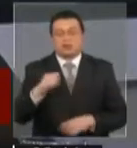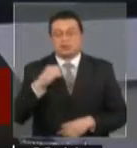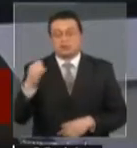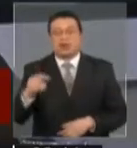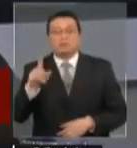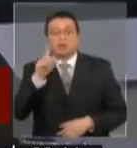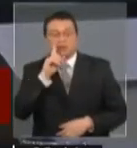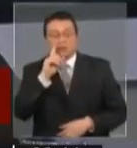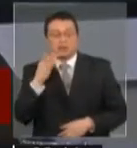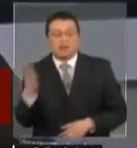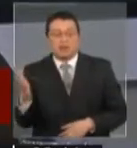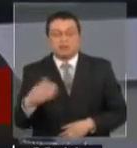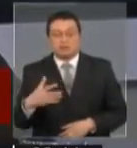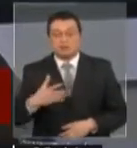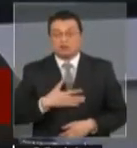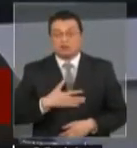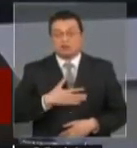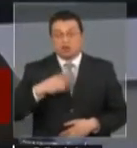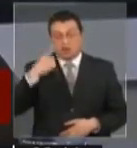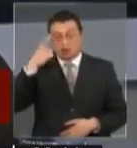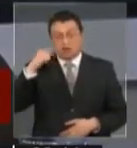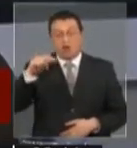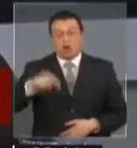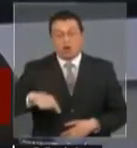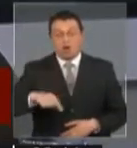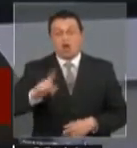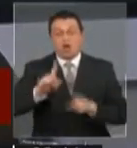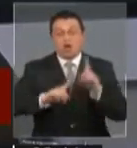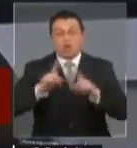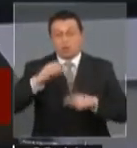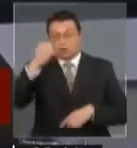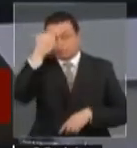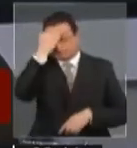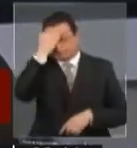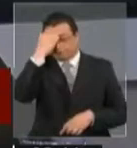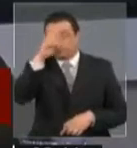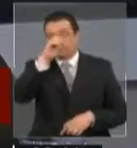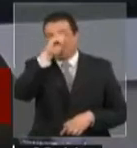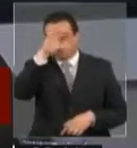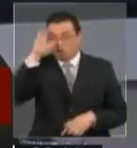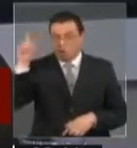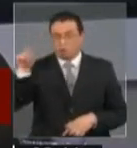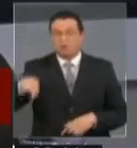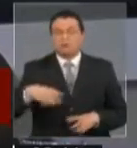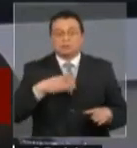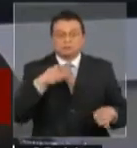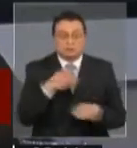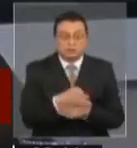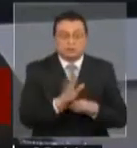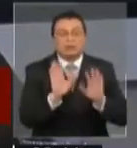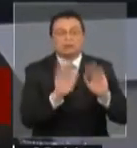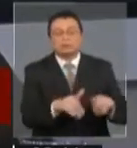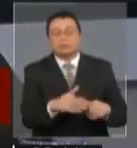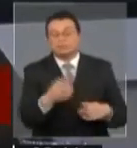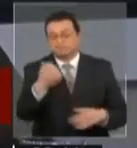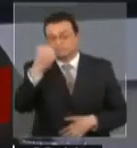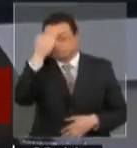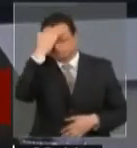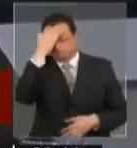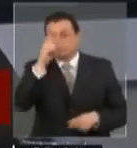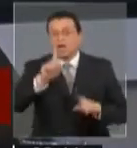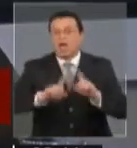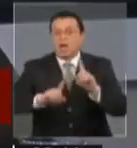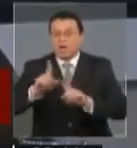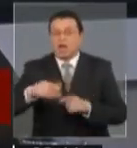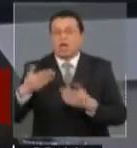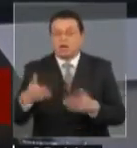tenido. Yo creo que hoy hay algunos arrepentidos en Colombia de haberse restado de concurrir a las urnas, como